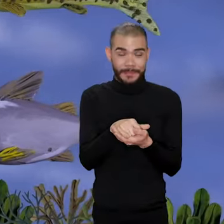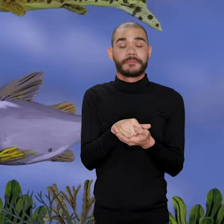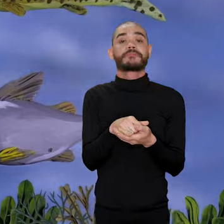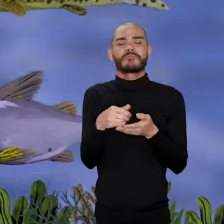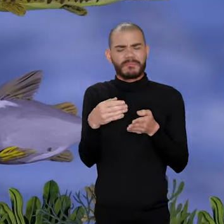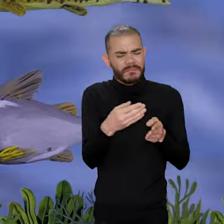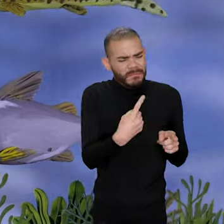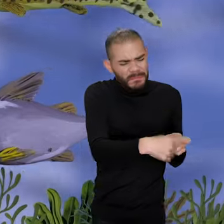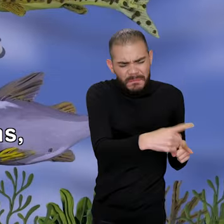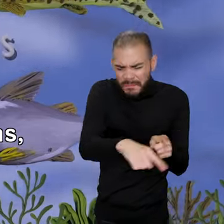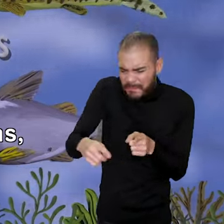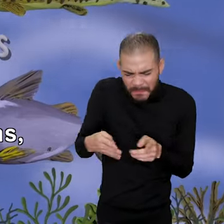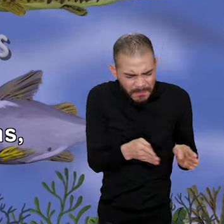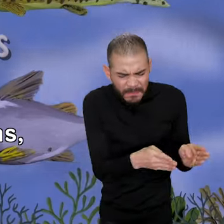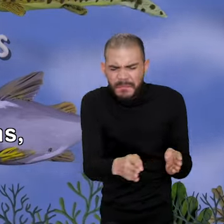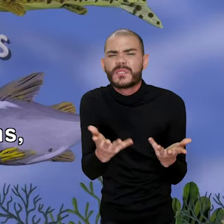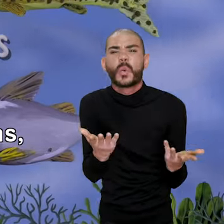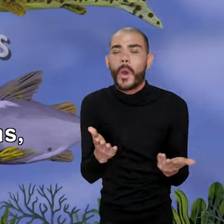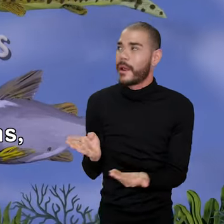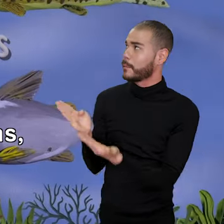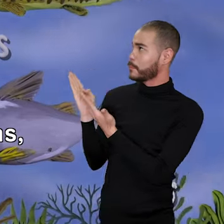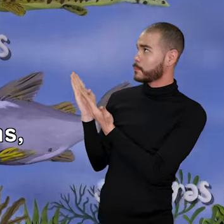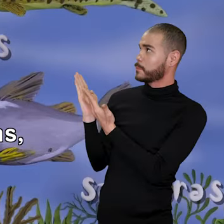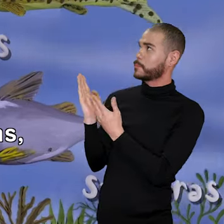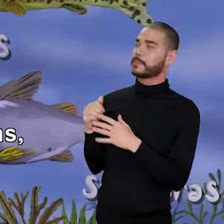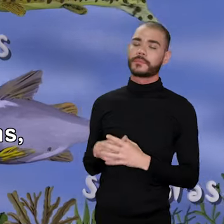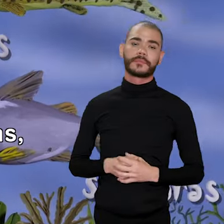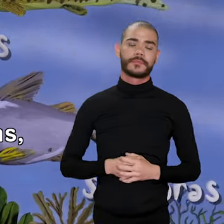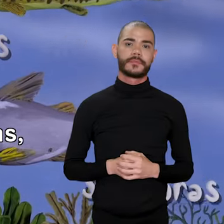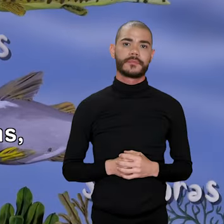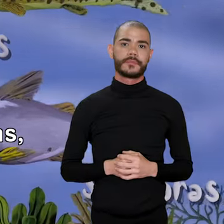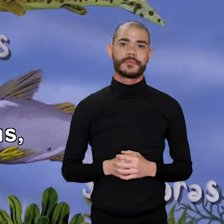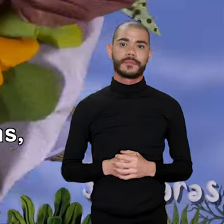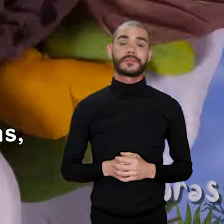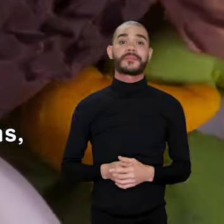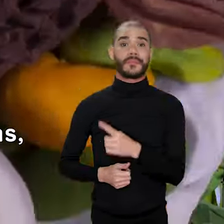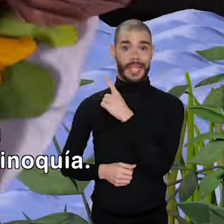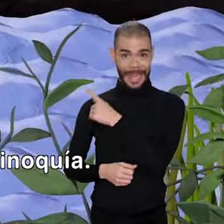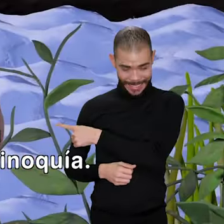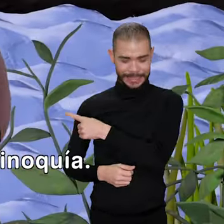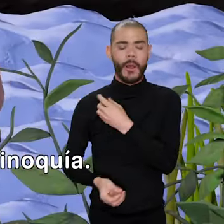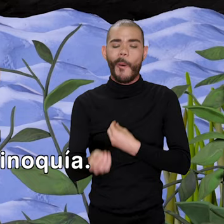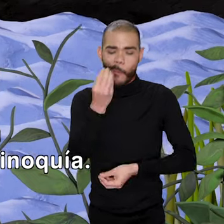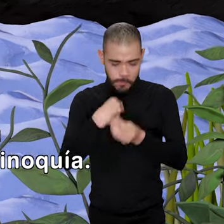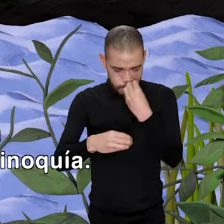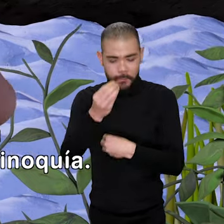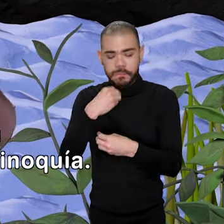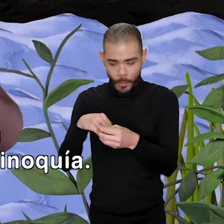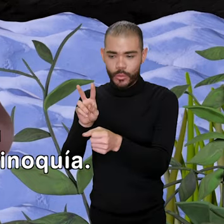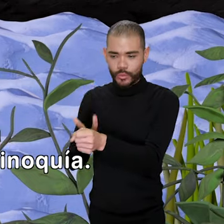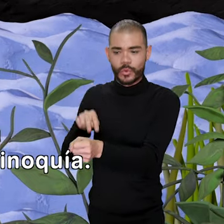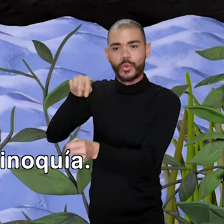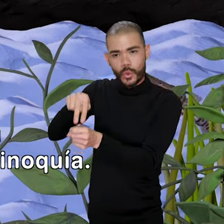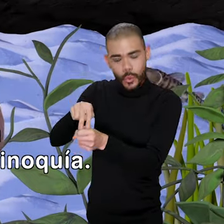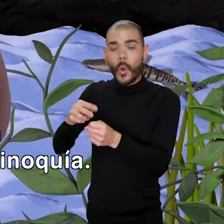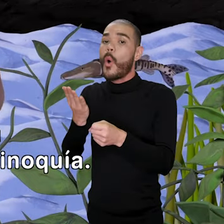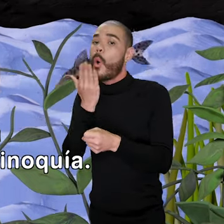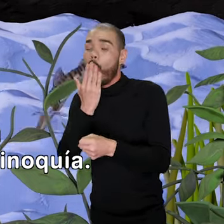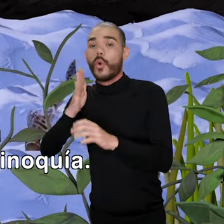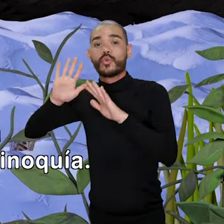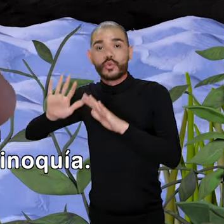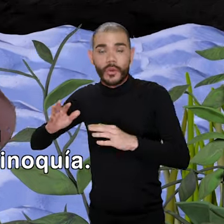pirañas sardinas bagres tucunares sapar entre muchos otros son la fuente de proteína de los grupos